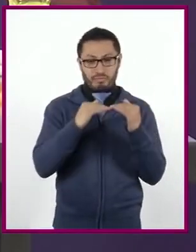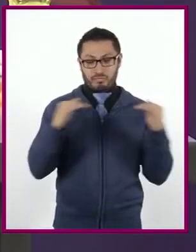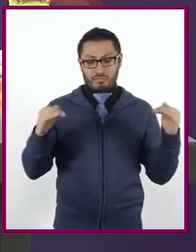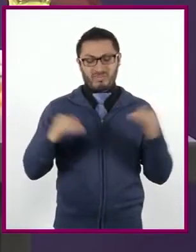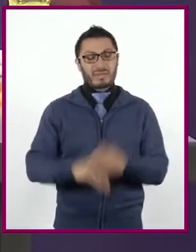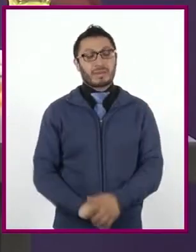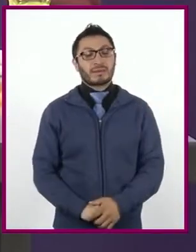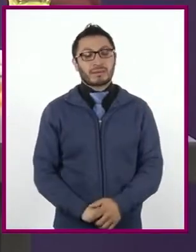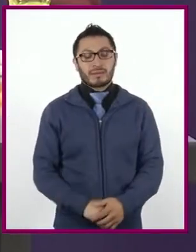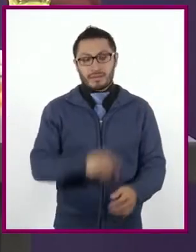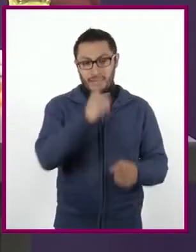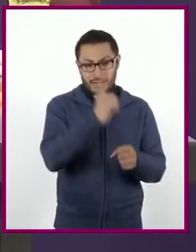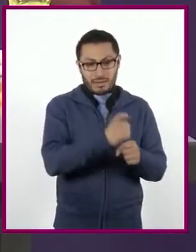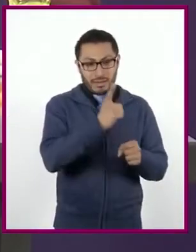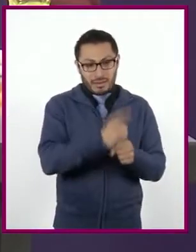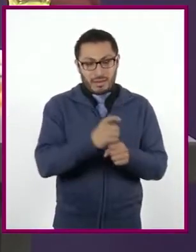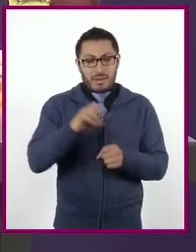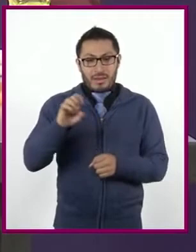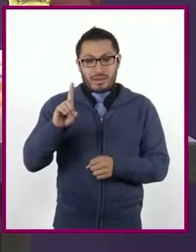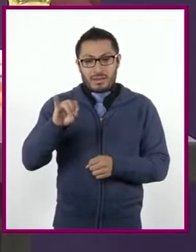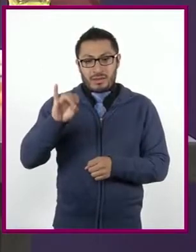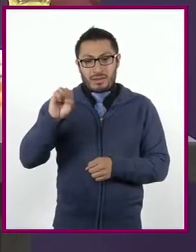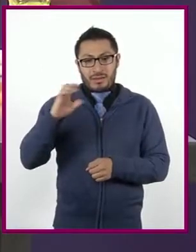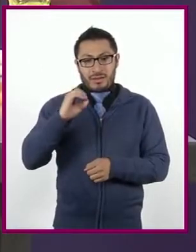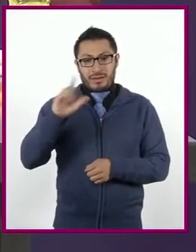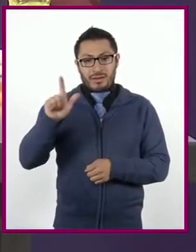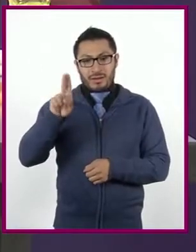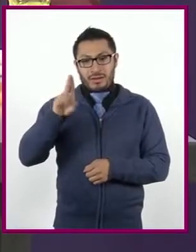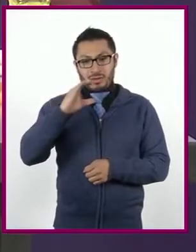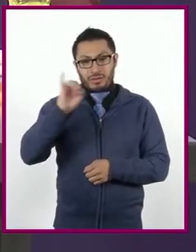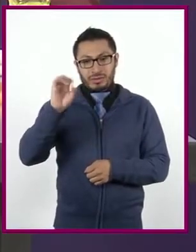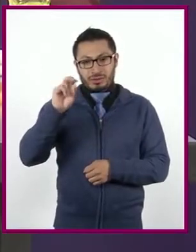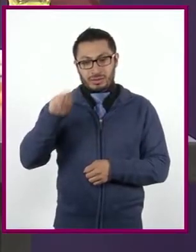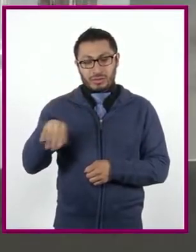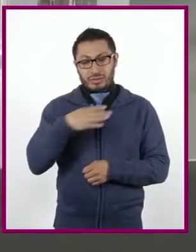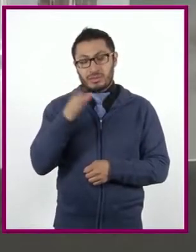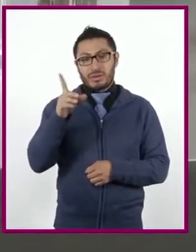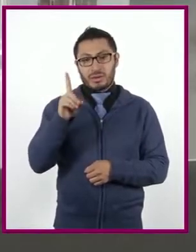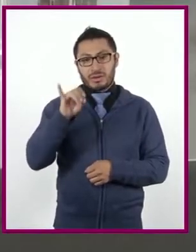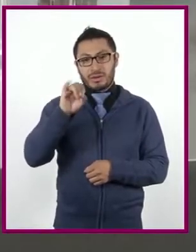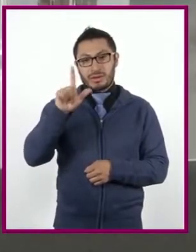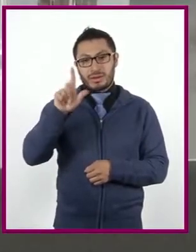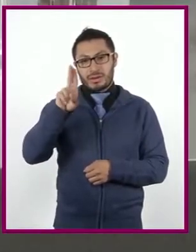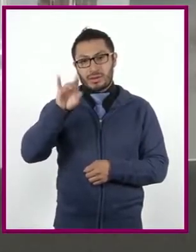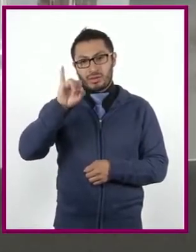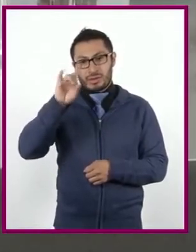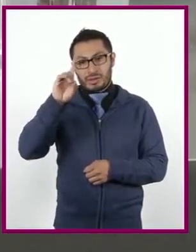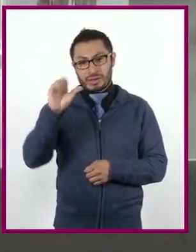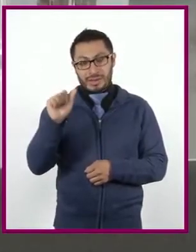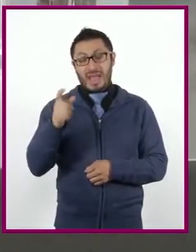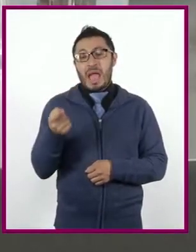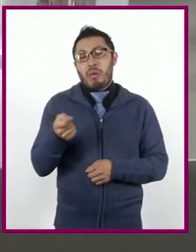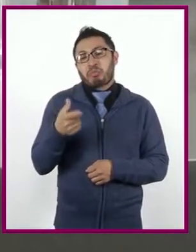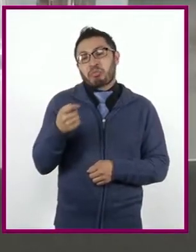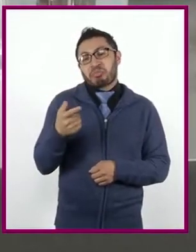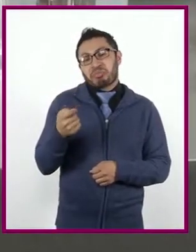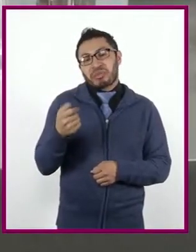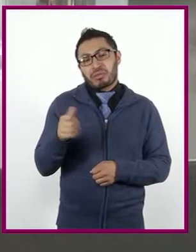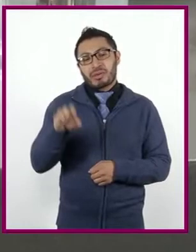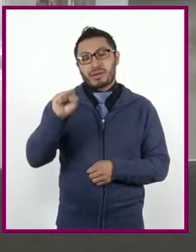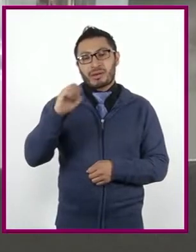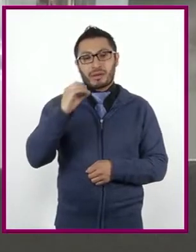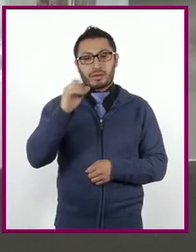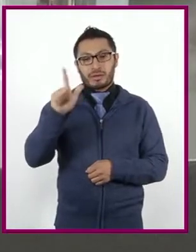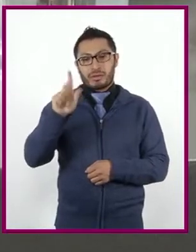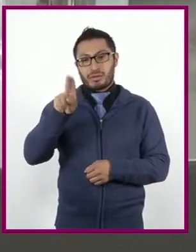La primera será una disolución diluida y agregamos solamente un poco de